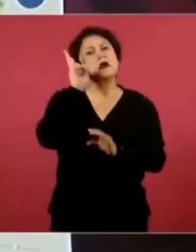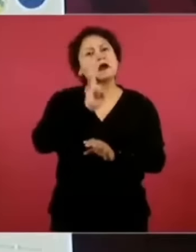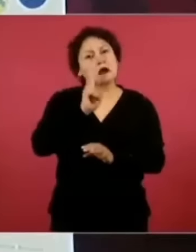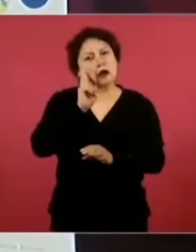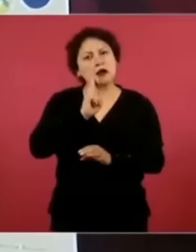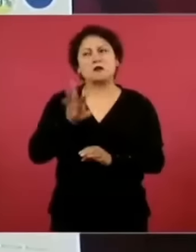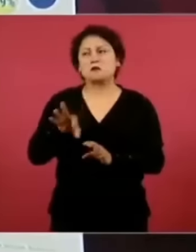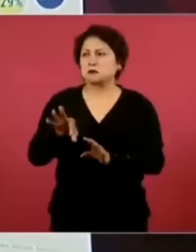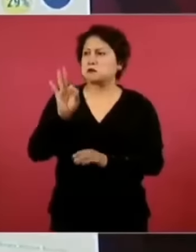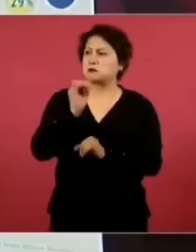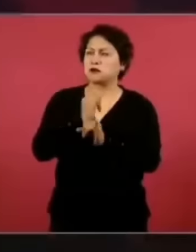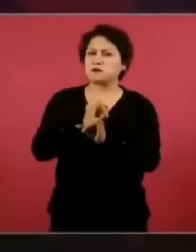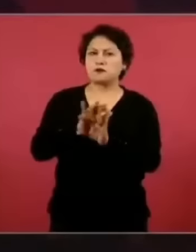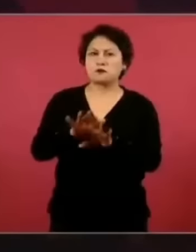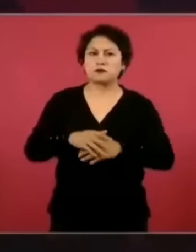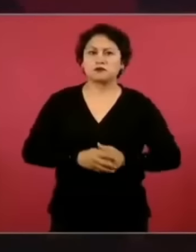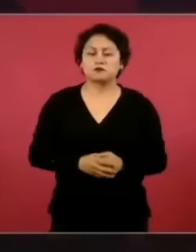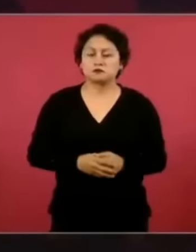gobierno